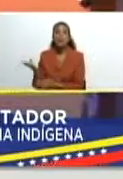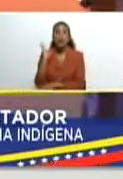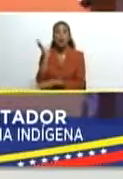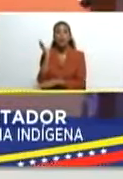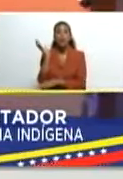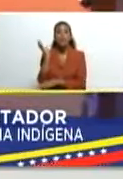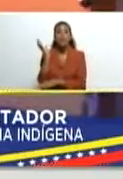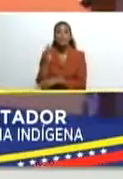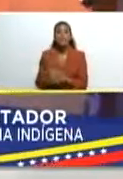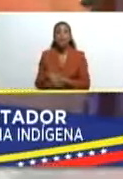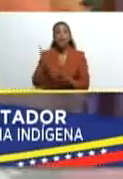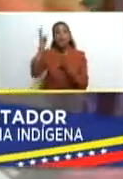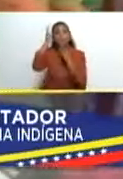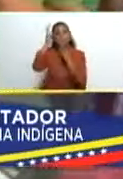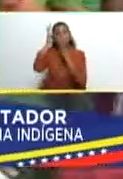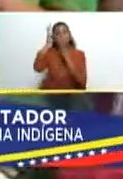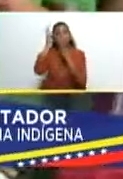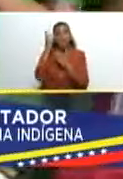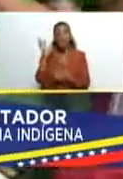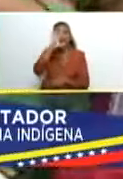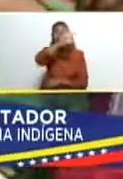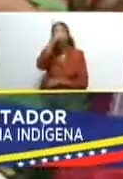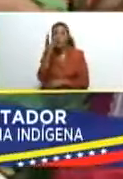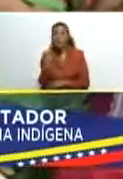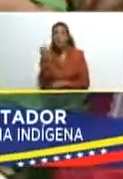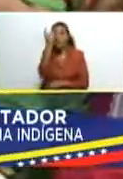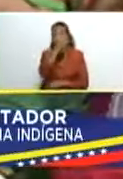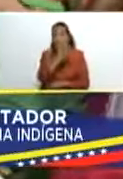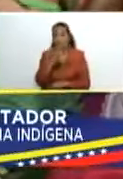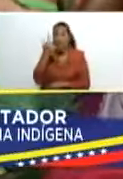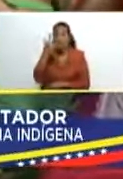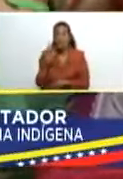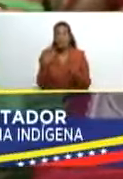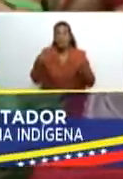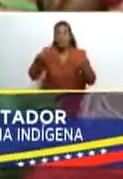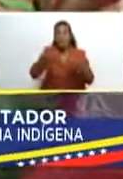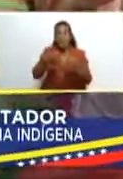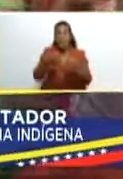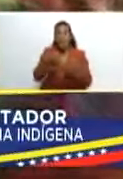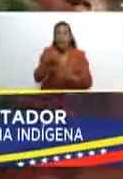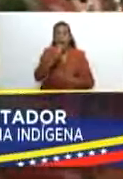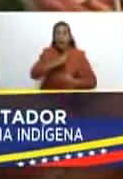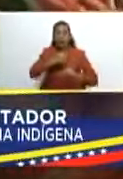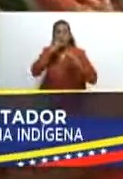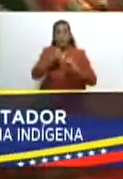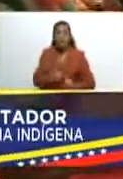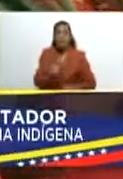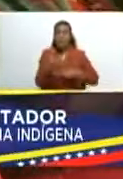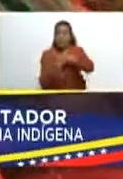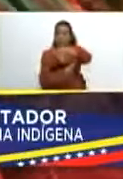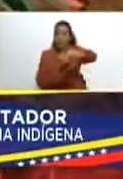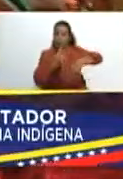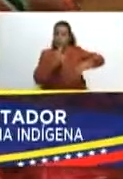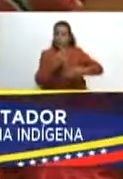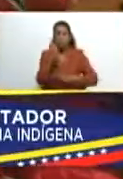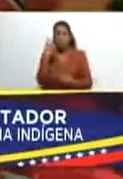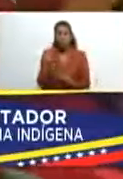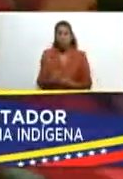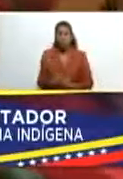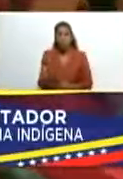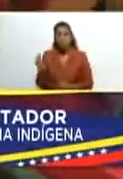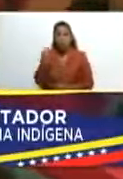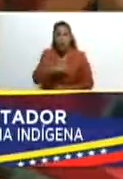en resistencia, en rebeldía, en revolución, hoy más que nunca.